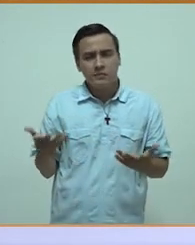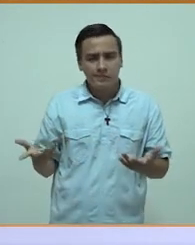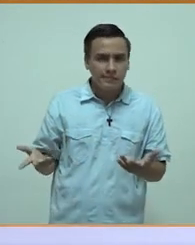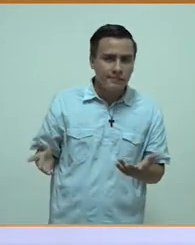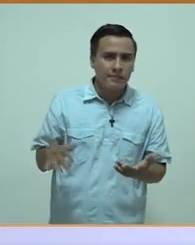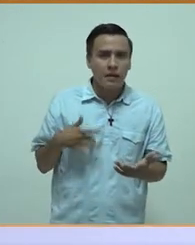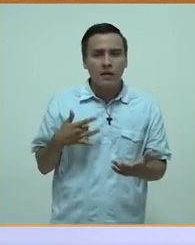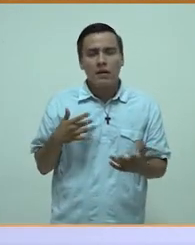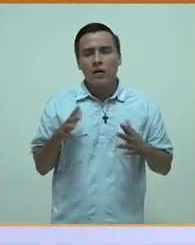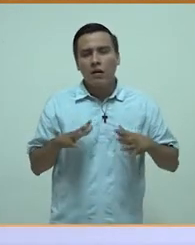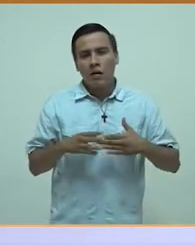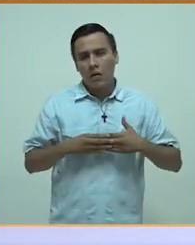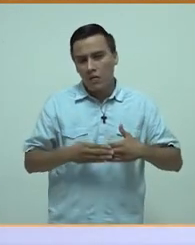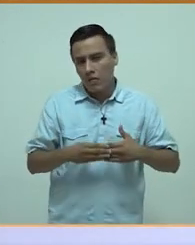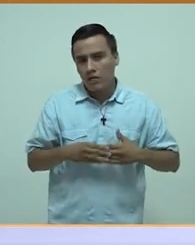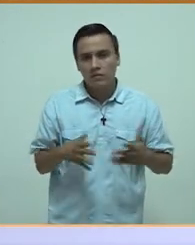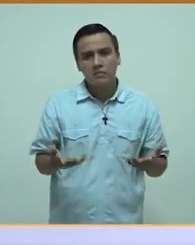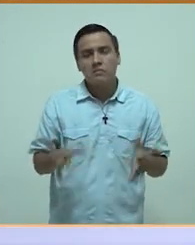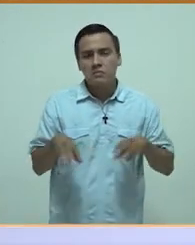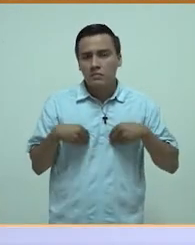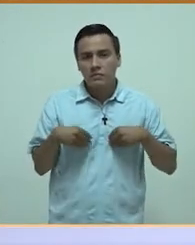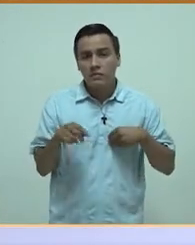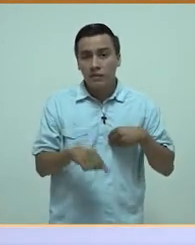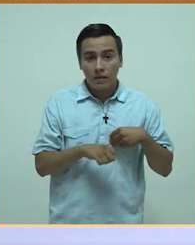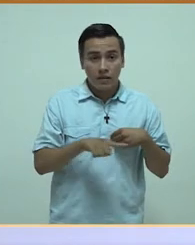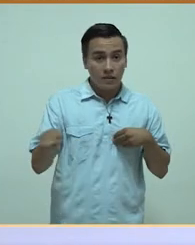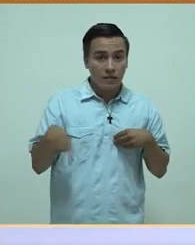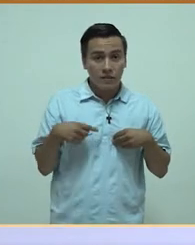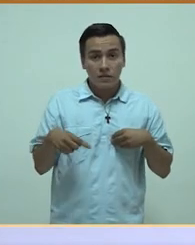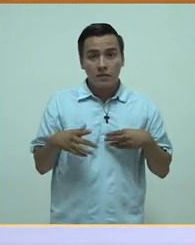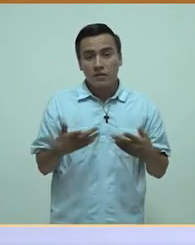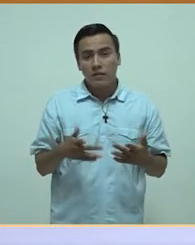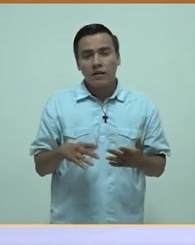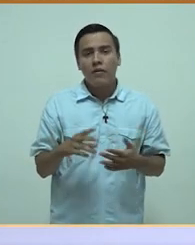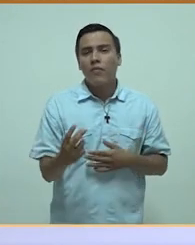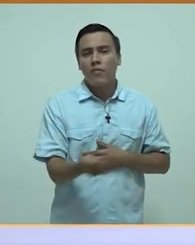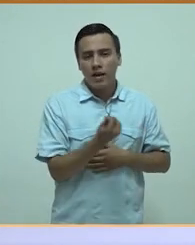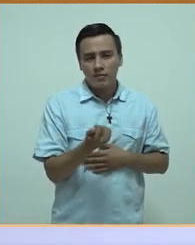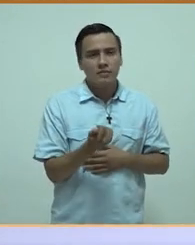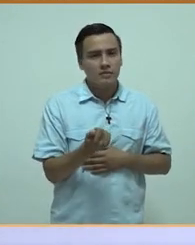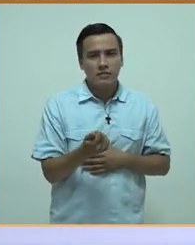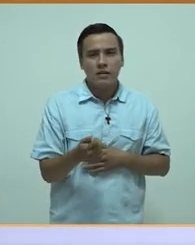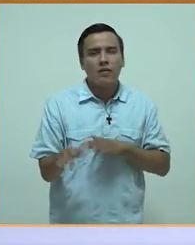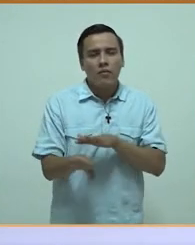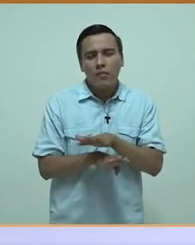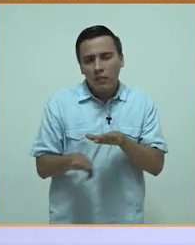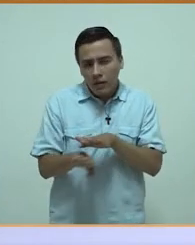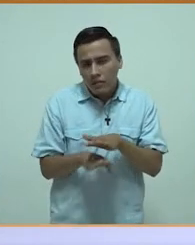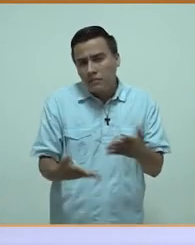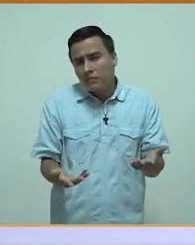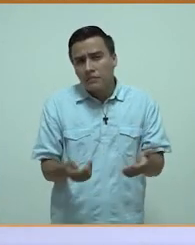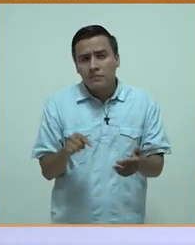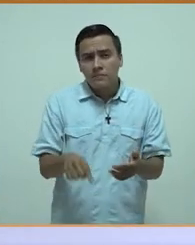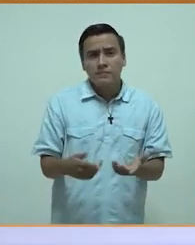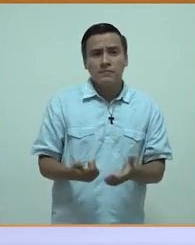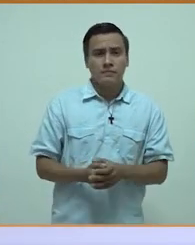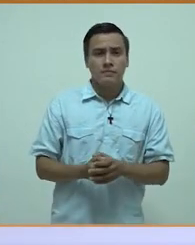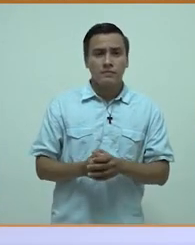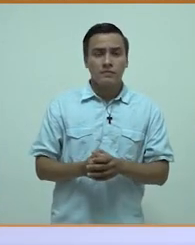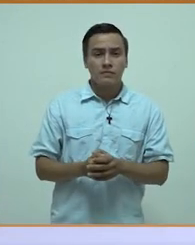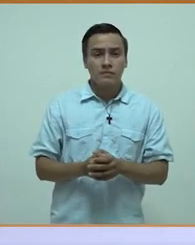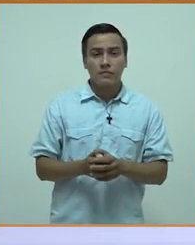pero bueno, así me quedo, me conformo con aquello simple, con aquello poco que se pueda